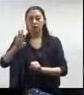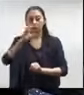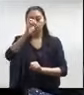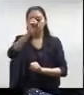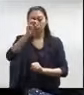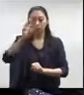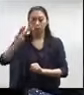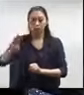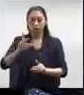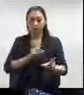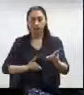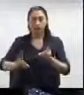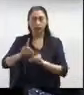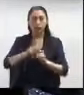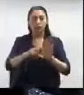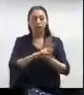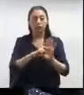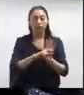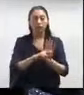6403 de dirección legislativa.